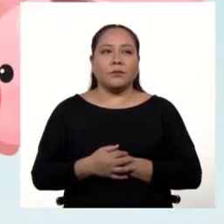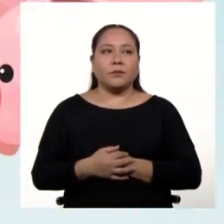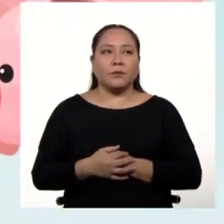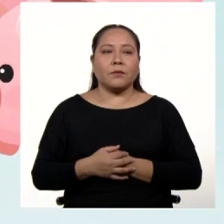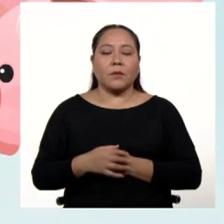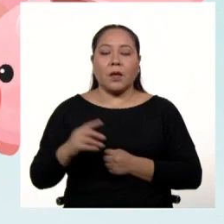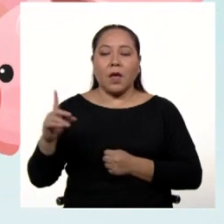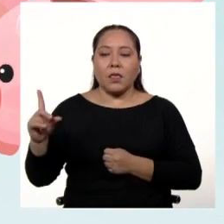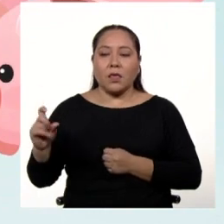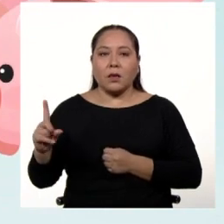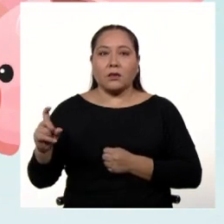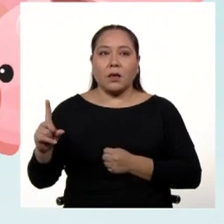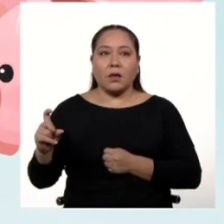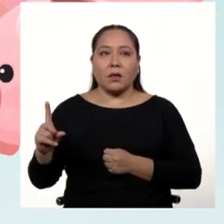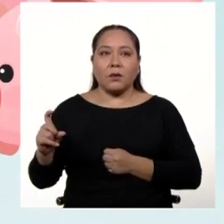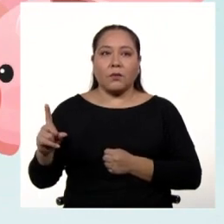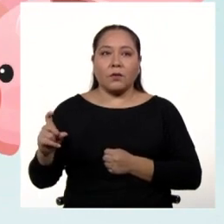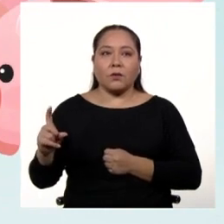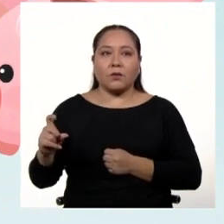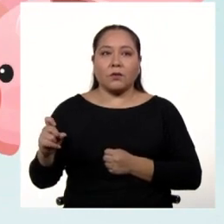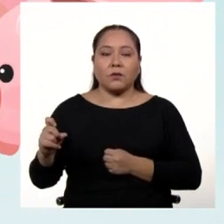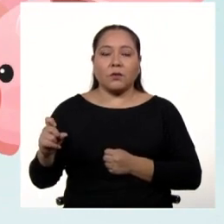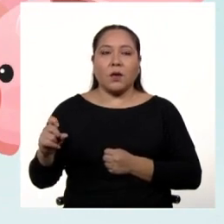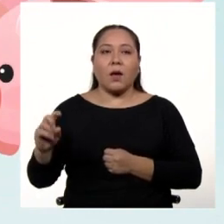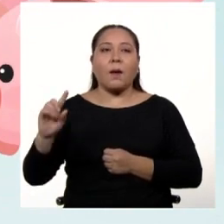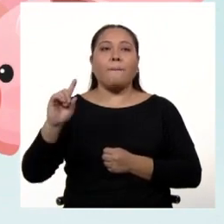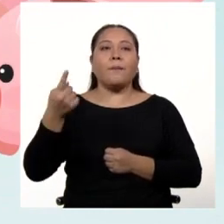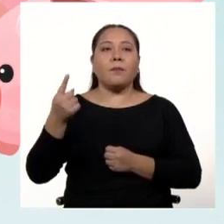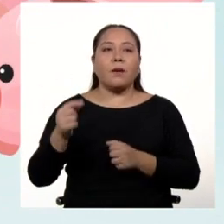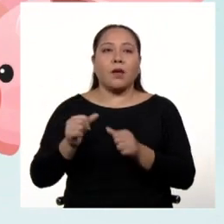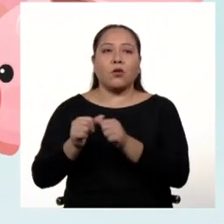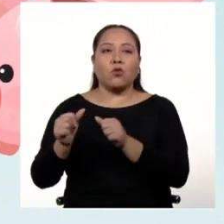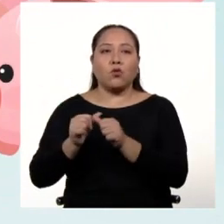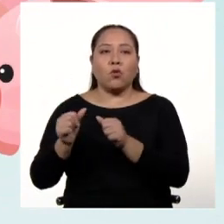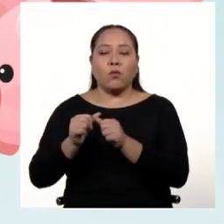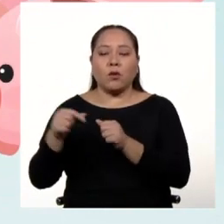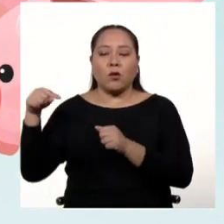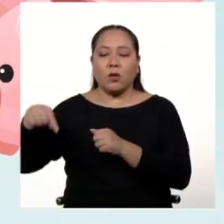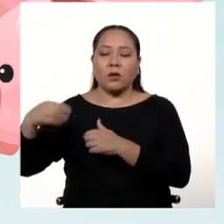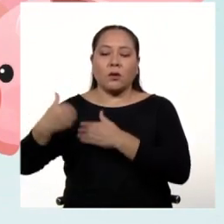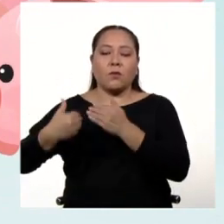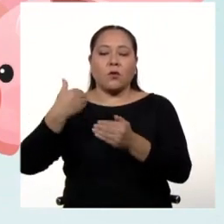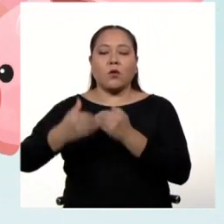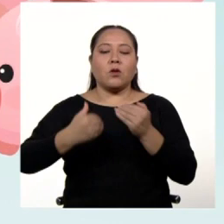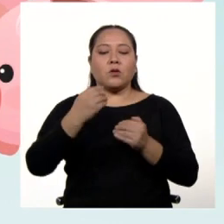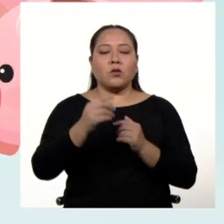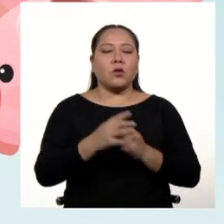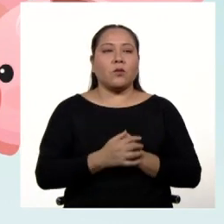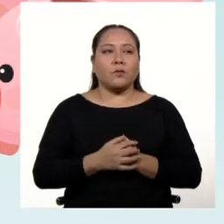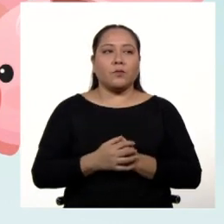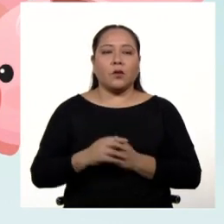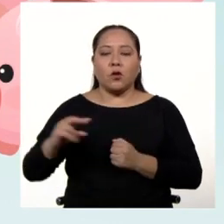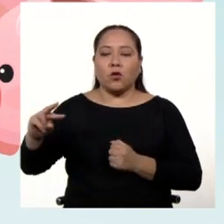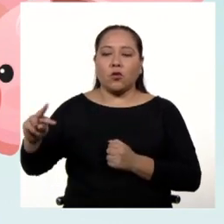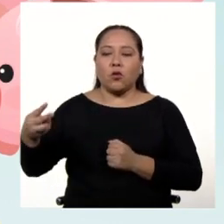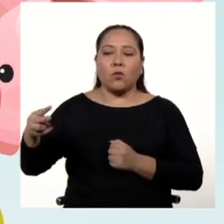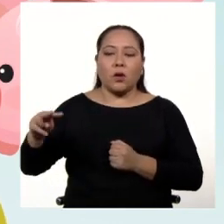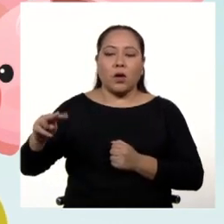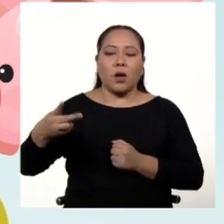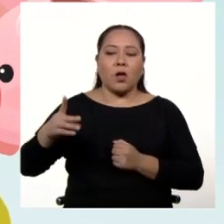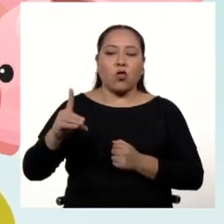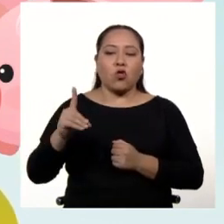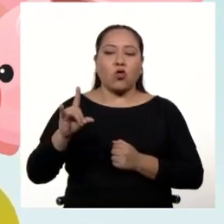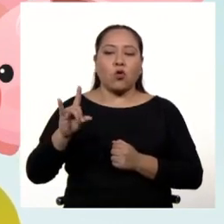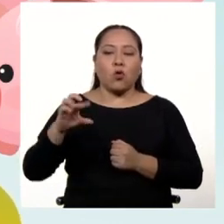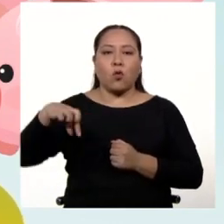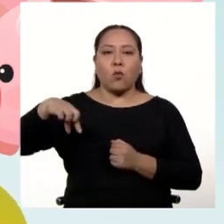$10 céntimos vendría a ser el primer término de la progresión geométrica. Duplicando significa